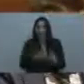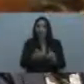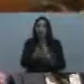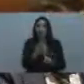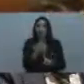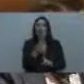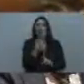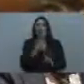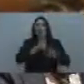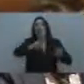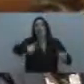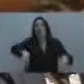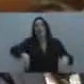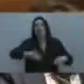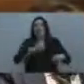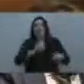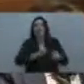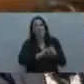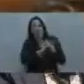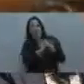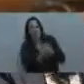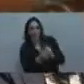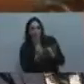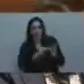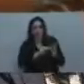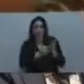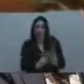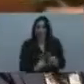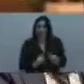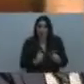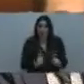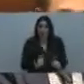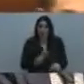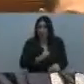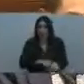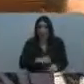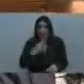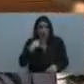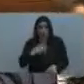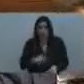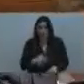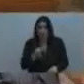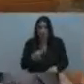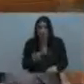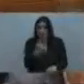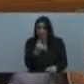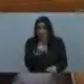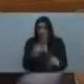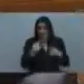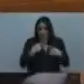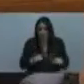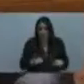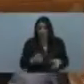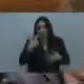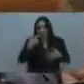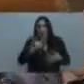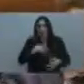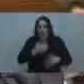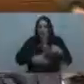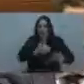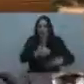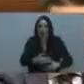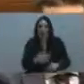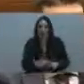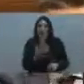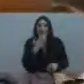remodelar o modificar, mejor dicho, el proyecto inicial, perder el tiempo y perder una época de bonanza económica en la que se podía haber hecho mucho. Si pasamos a la